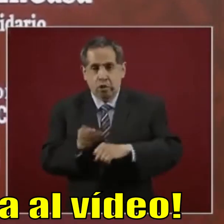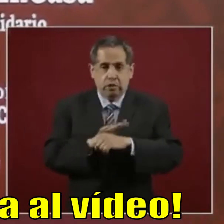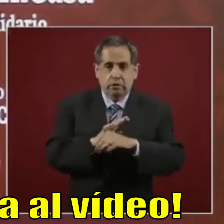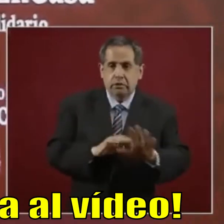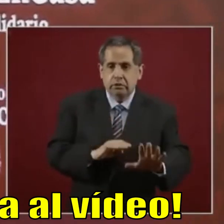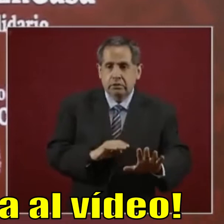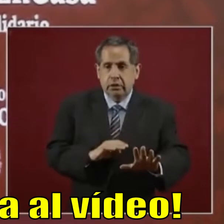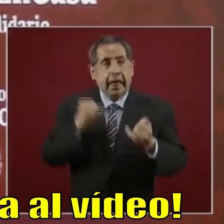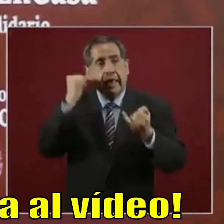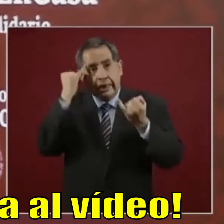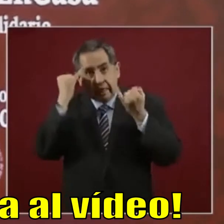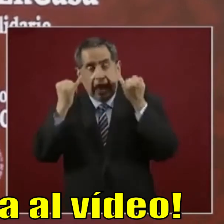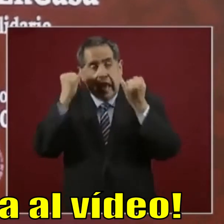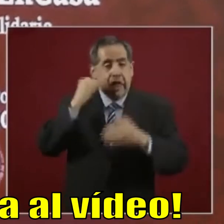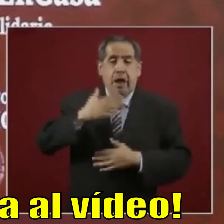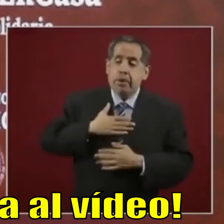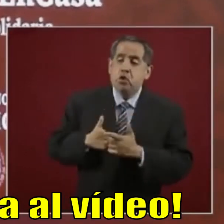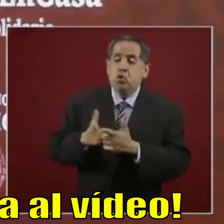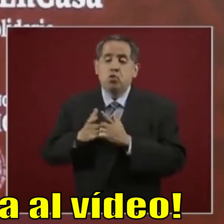no debe de haber ideologías.